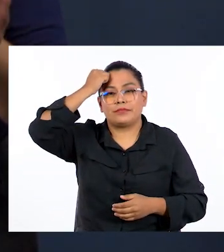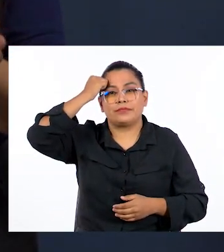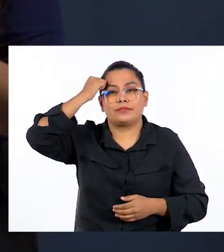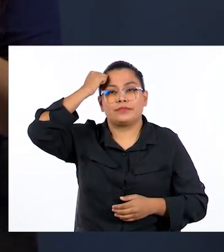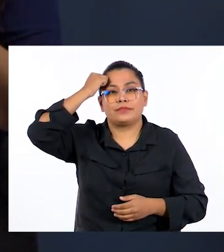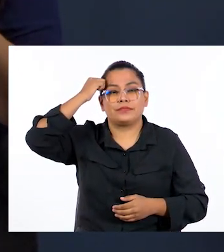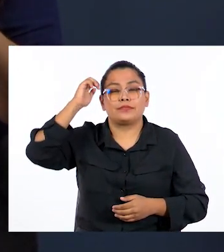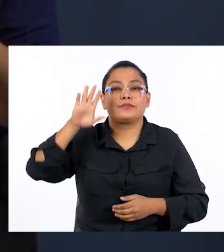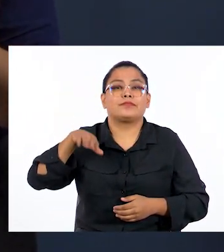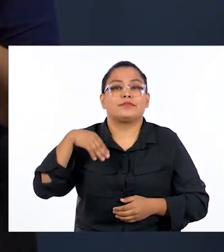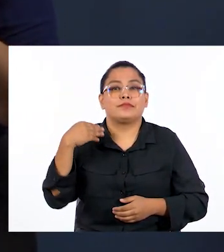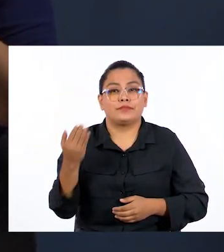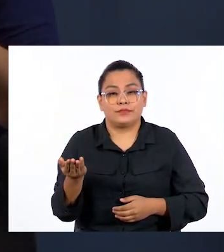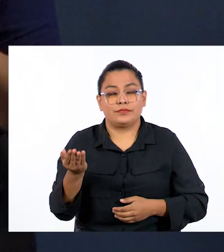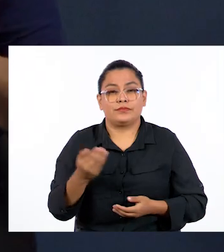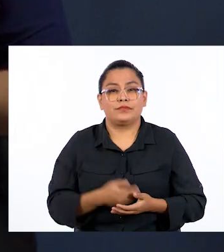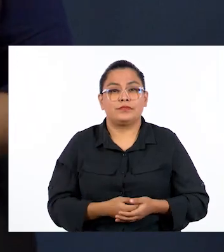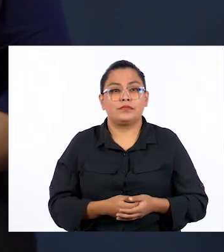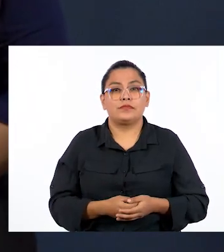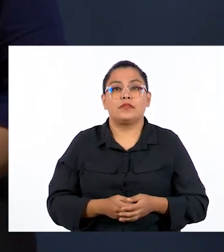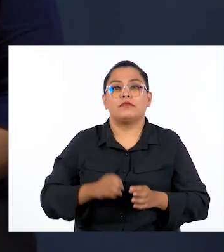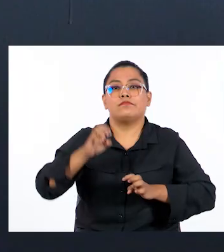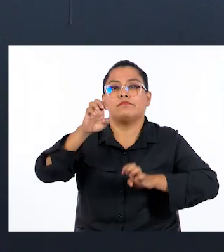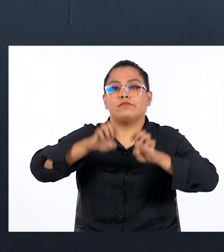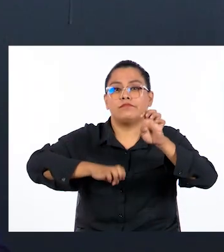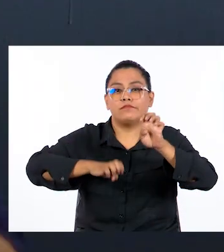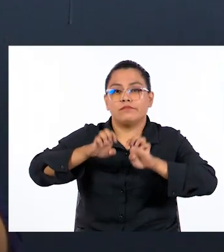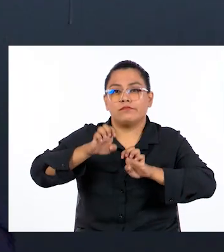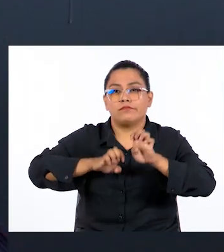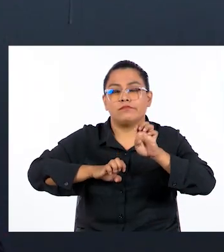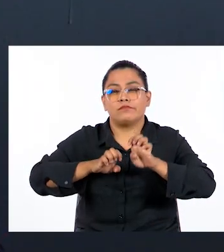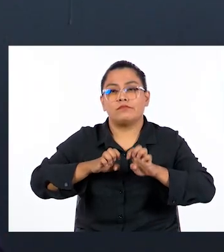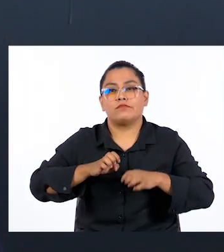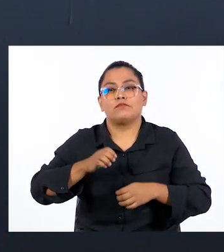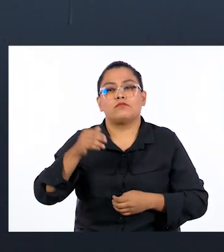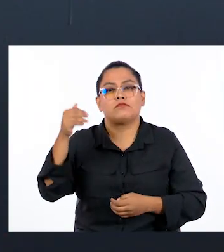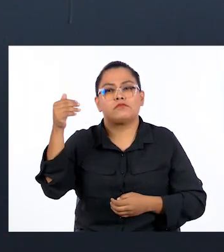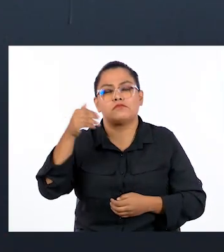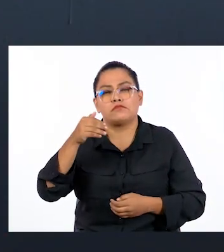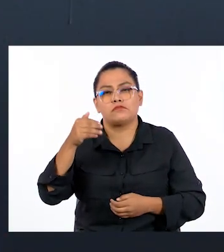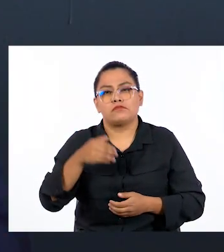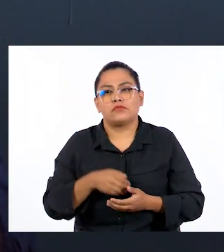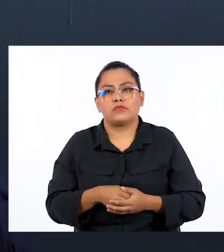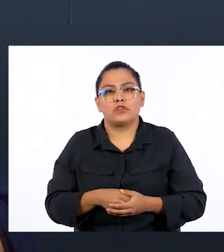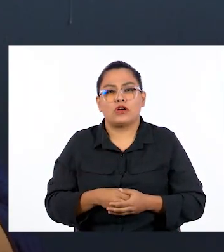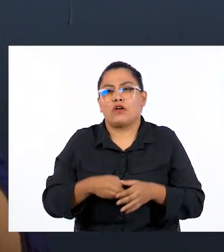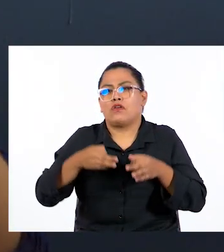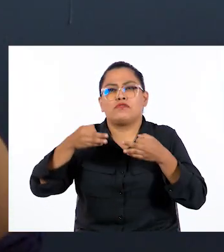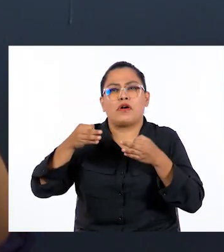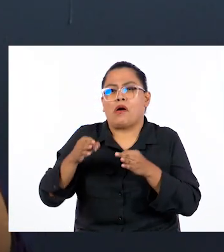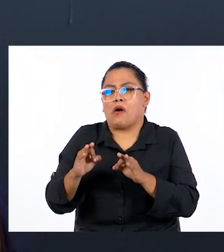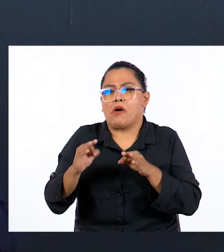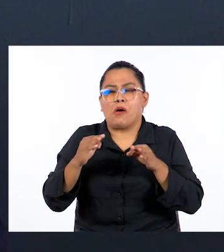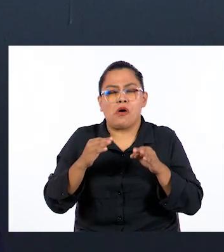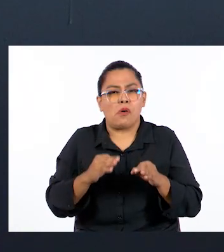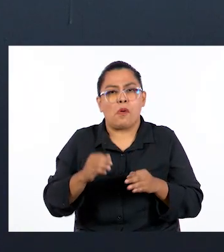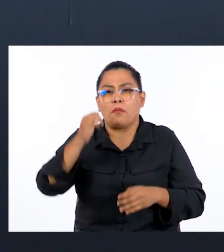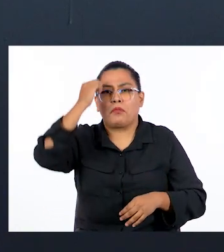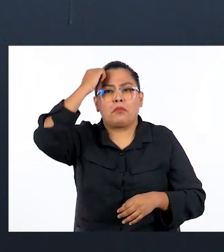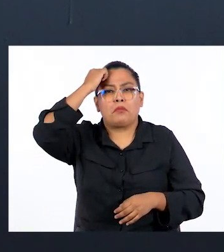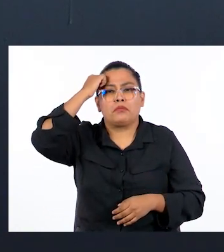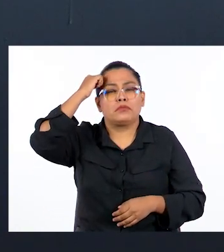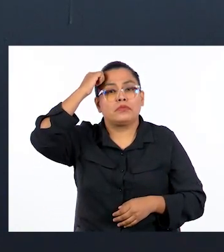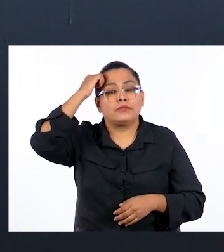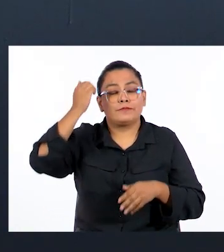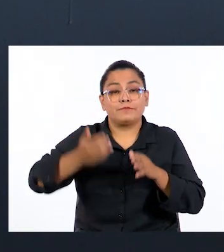proceso continuo, periódico y permanente. Empezando por el diagnóstico, que se sugiere hacer al